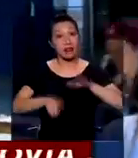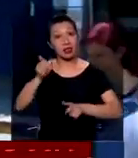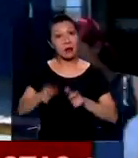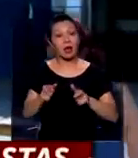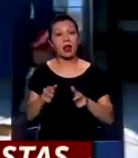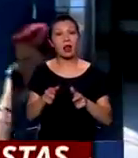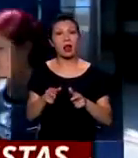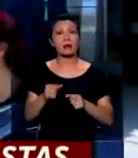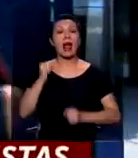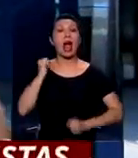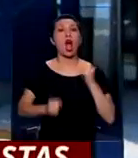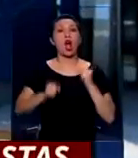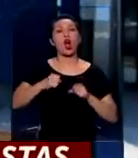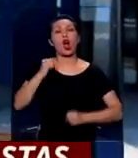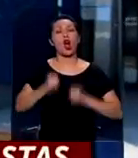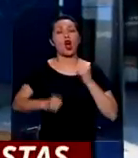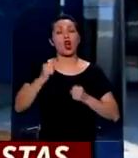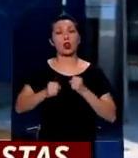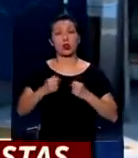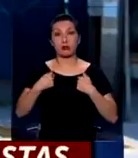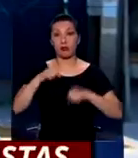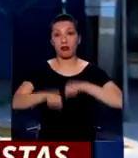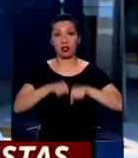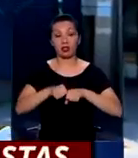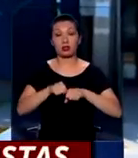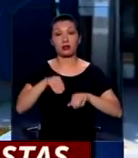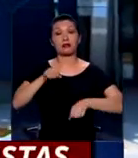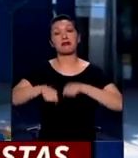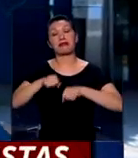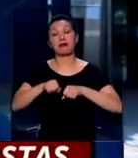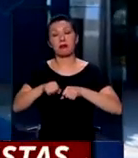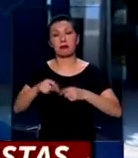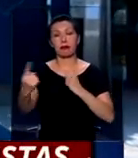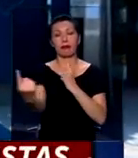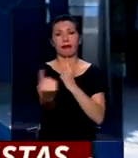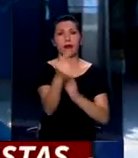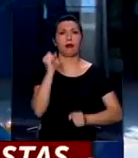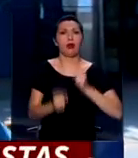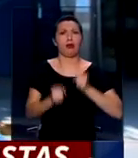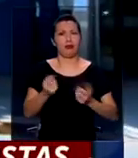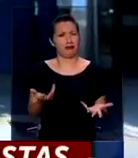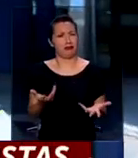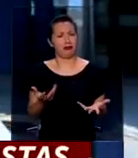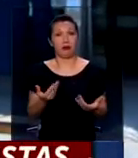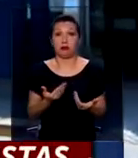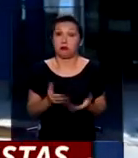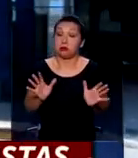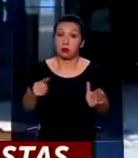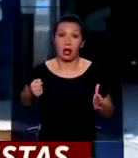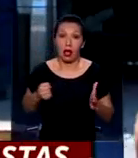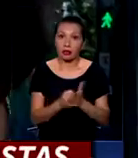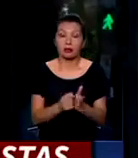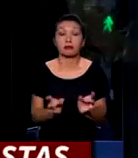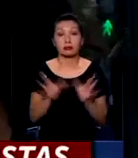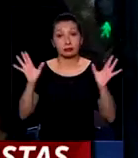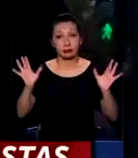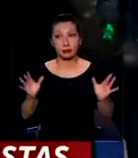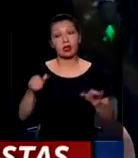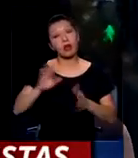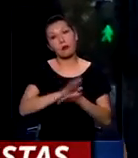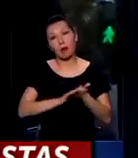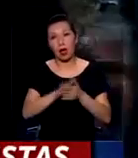lo usa para correr, y uno con bicicleta se va y como que puede pasar cualquier cosa, un accidente. Por